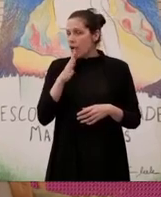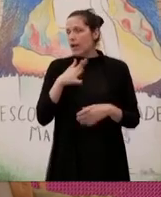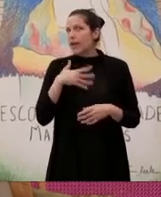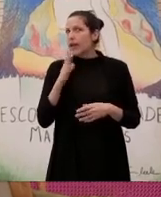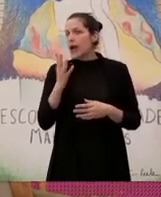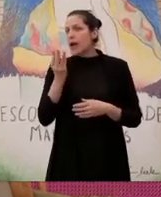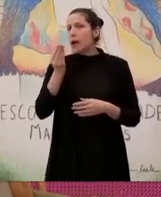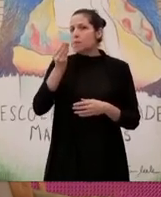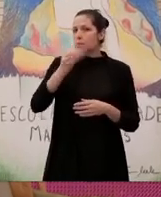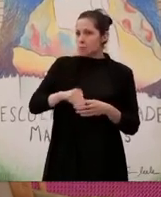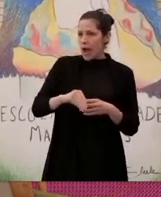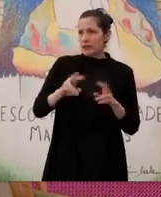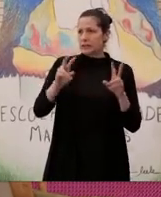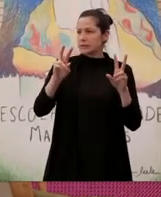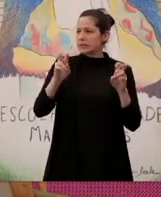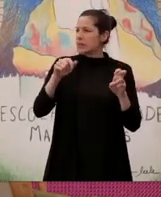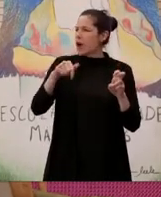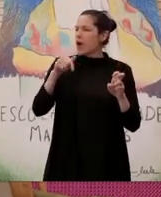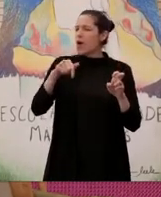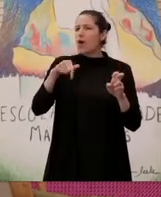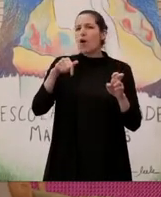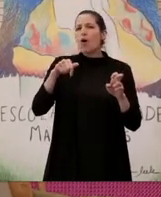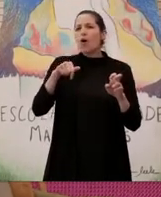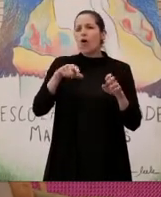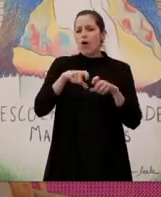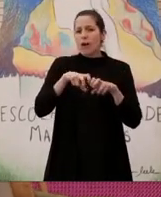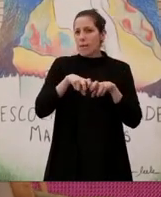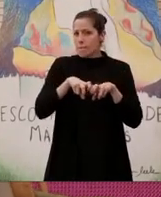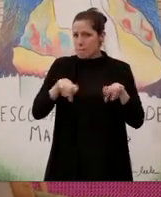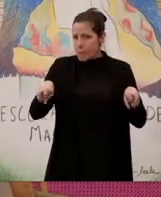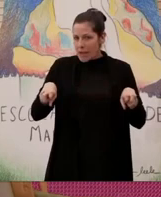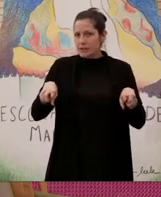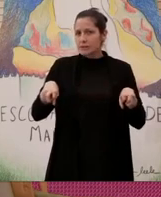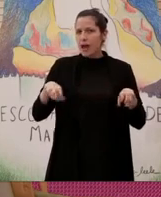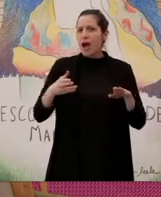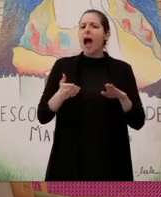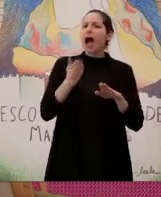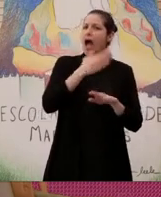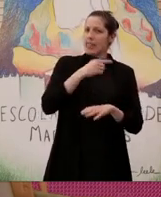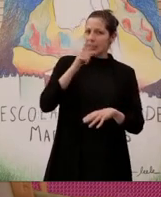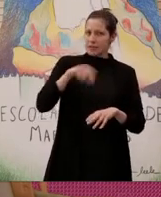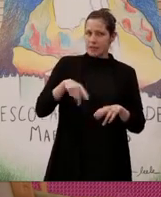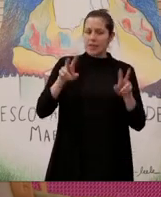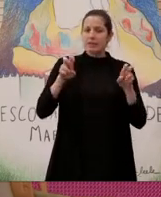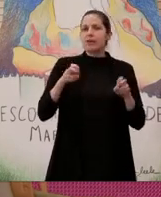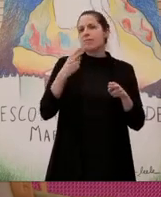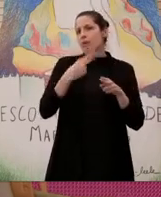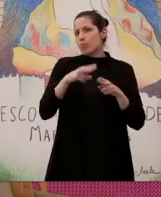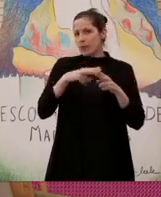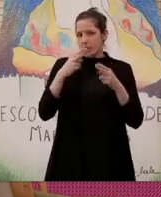un bote un pequeño en falta en las mesas anteriores inesta las políticas públicas de género